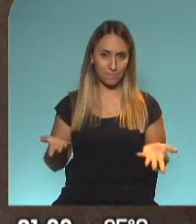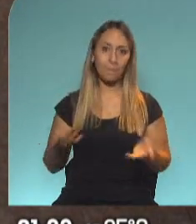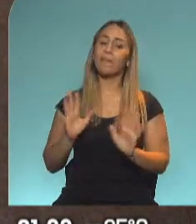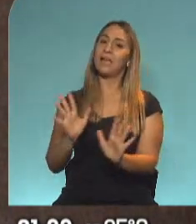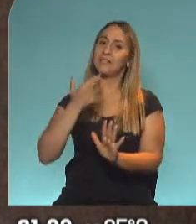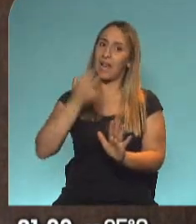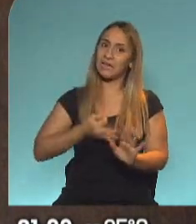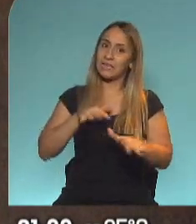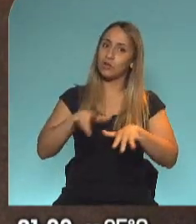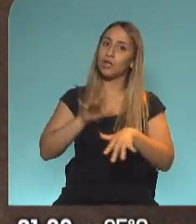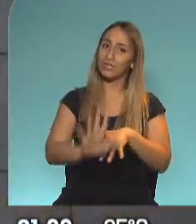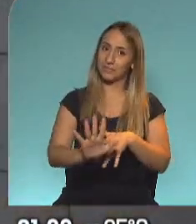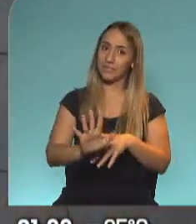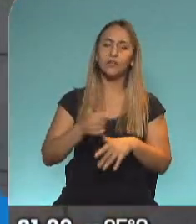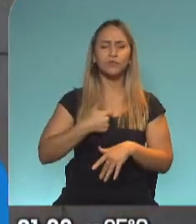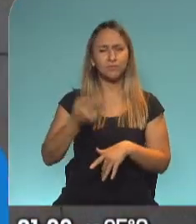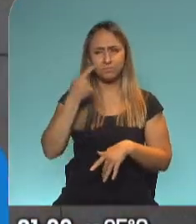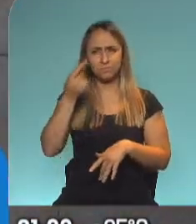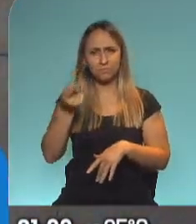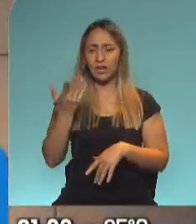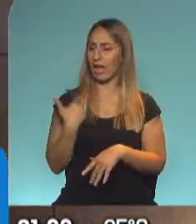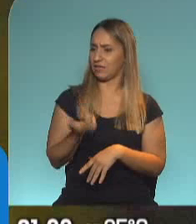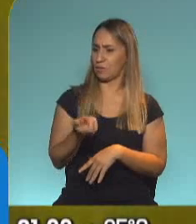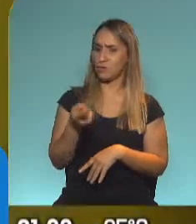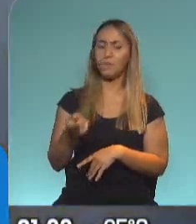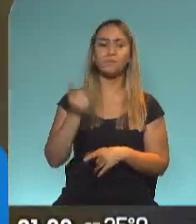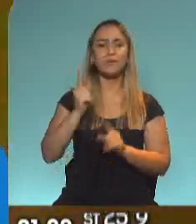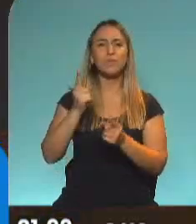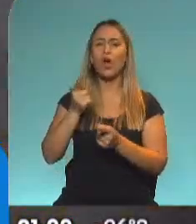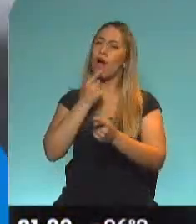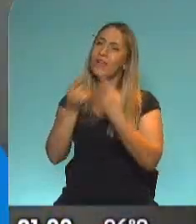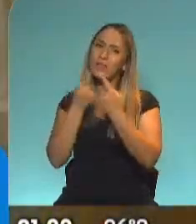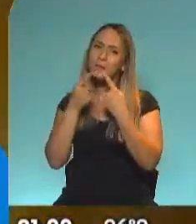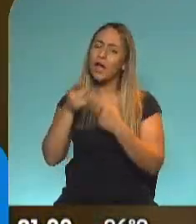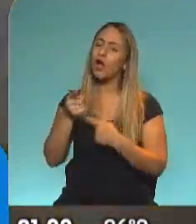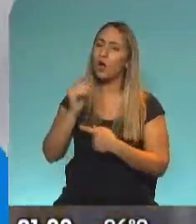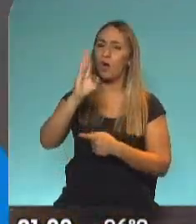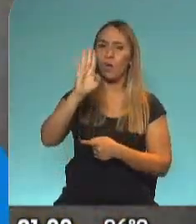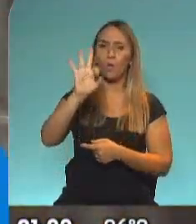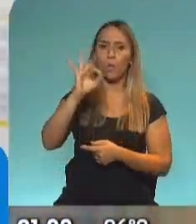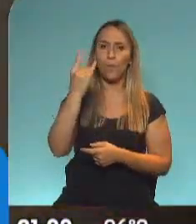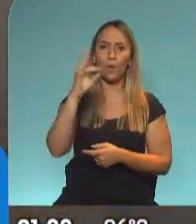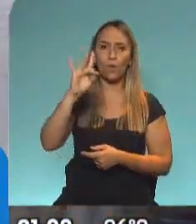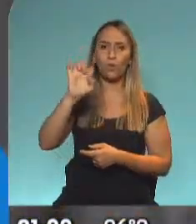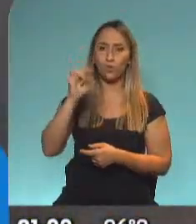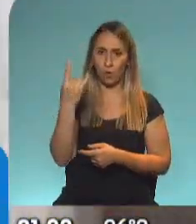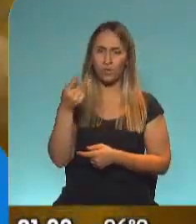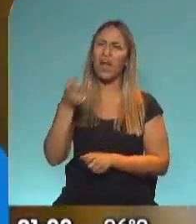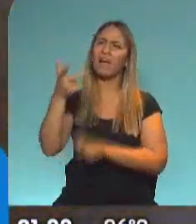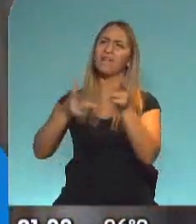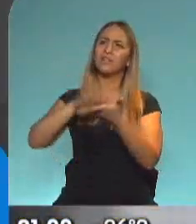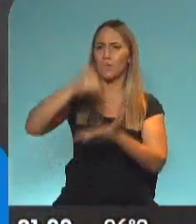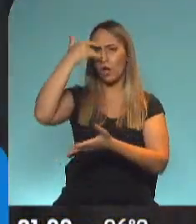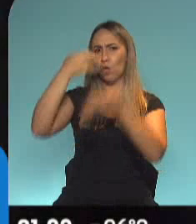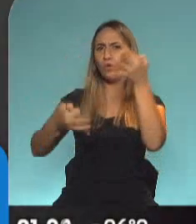toma conciencia. Escuché hace rato la nota que hacía con Vudú y Vudú hablaba de una justicia. Y le